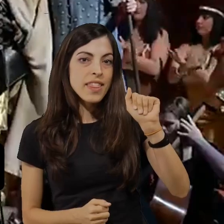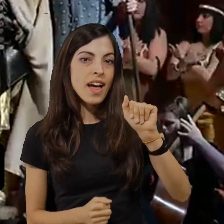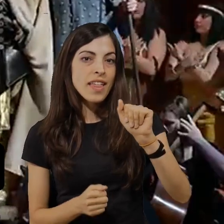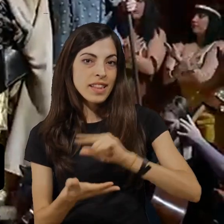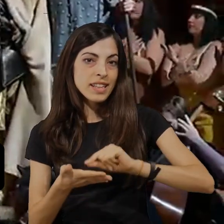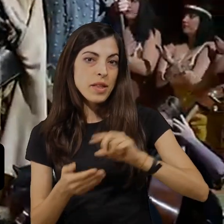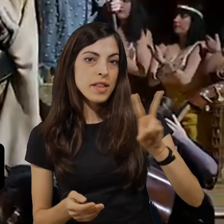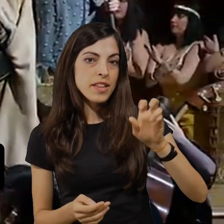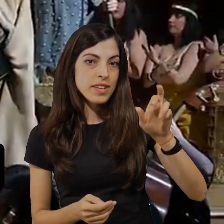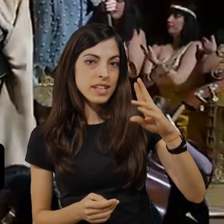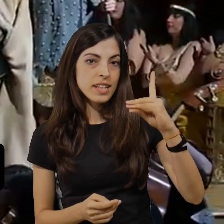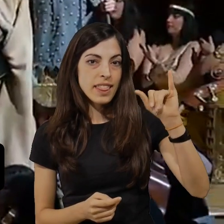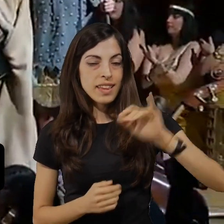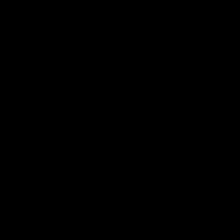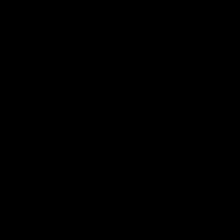Aida de Verdí.